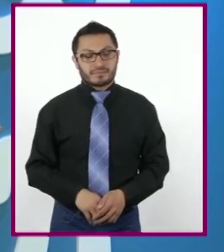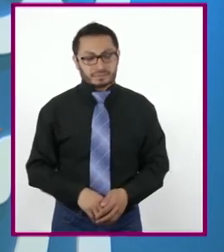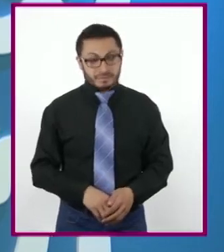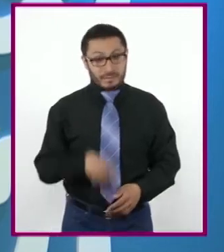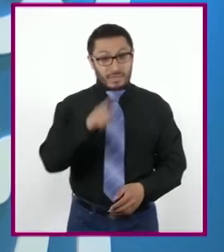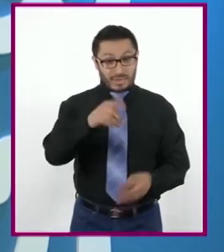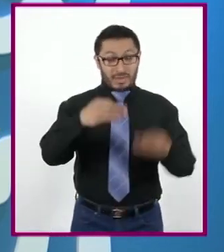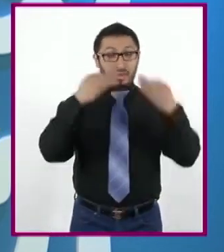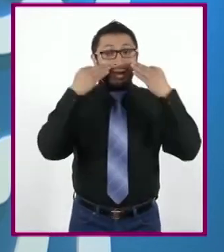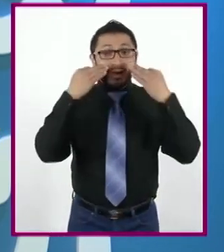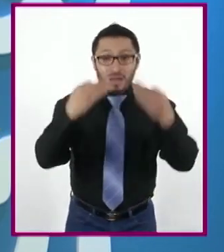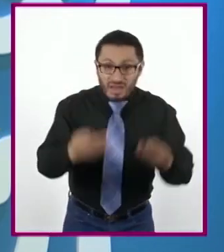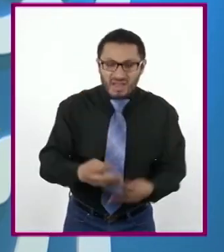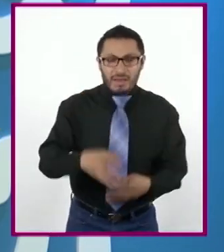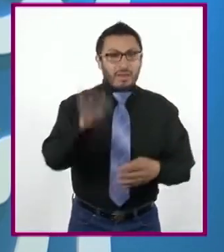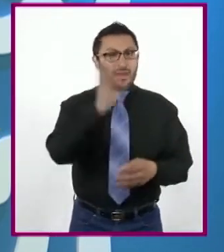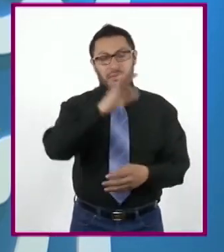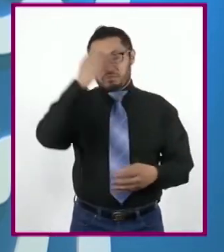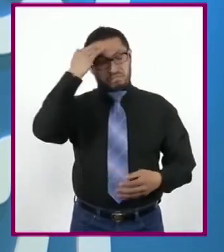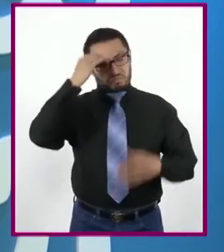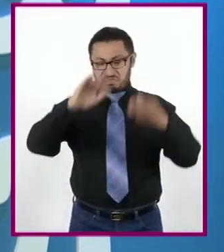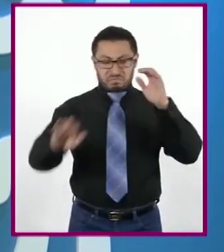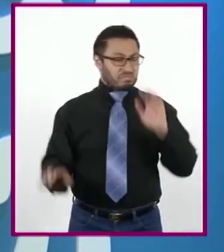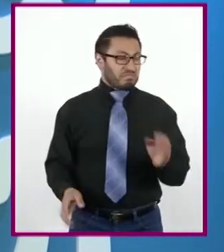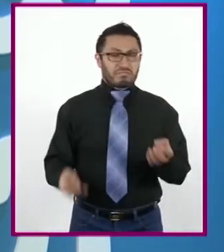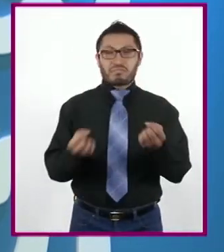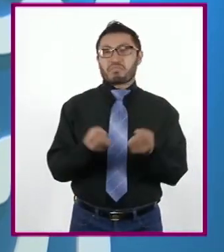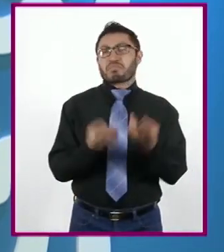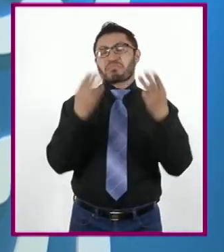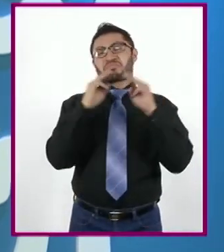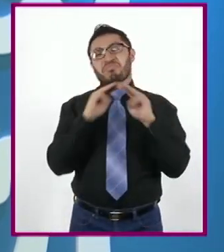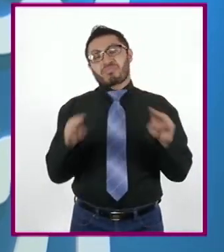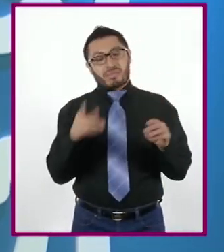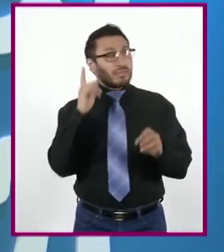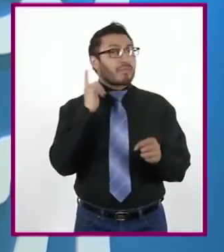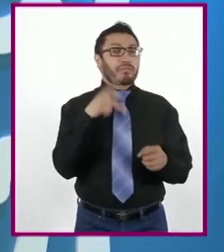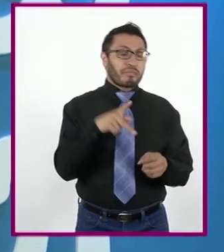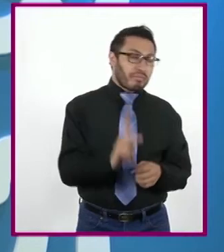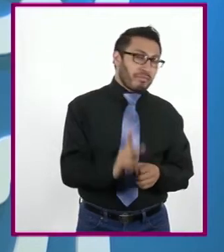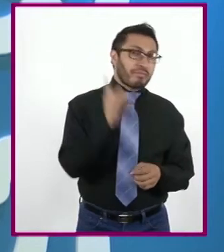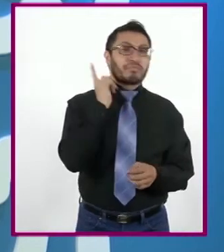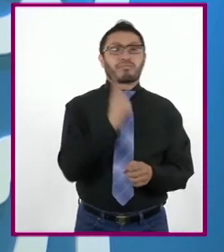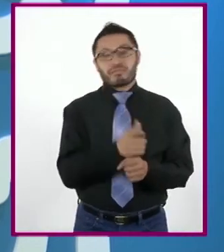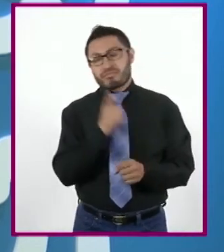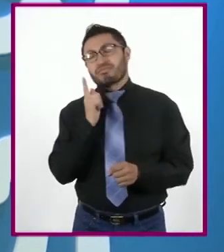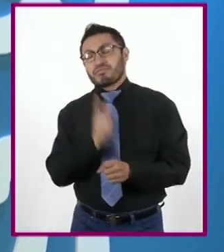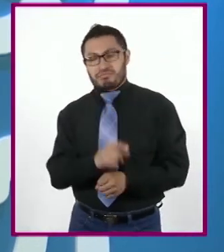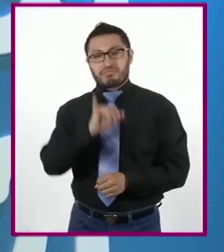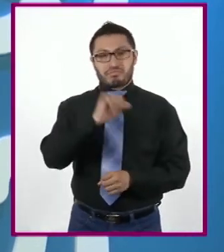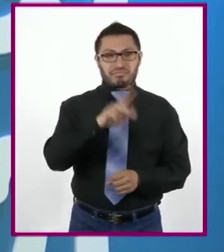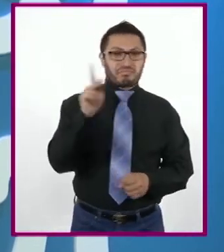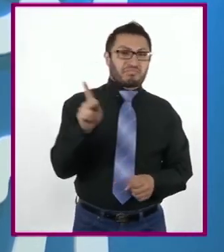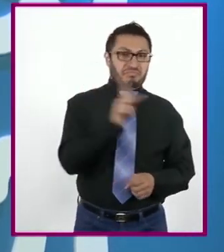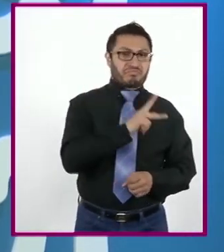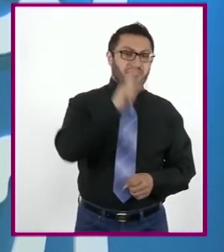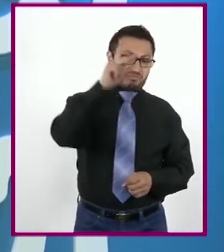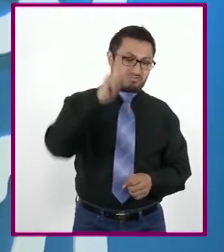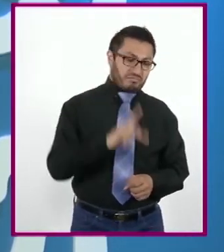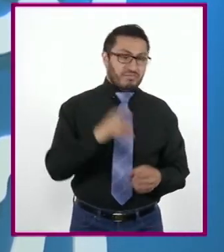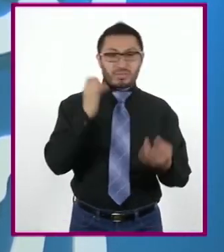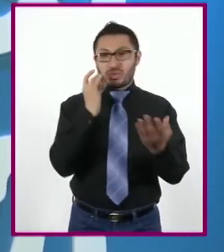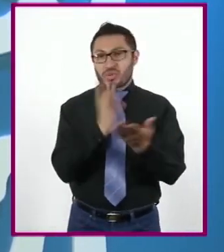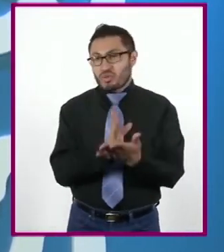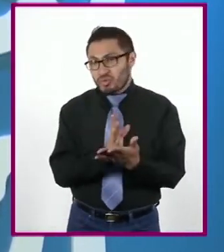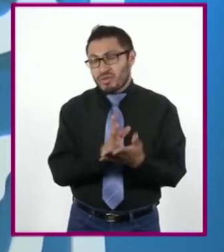¿Te diste cuenta que sin conocer sus medidas pudimos determinar que son congruentes haciendo uso de